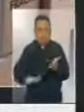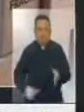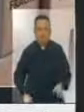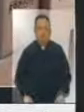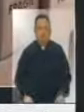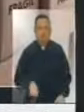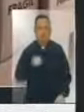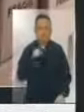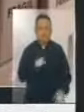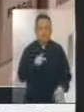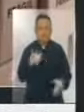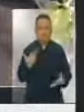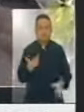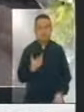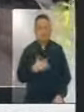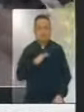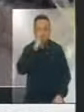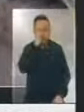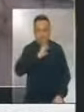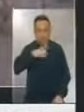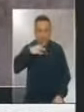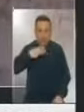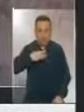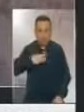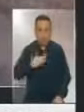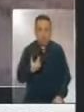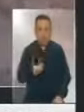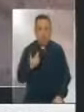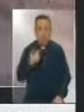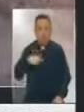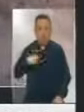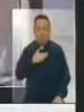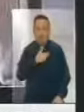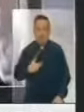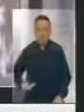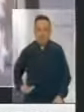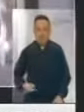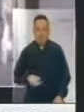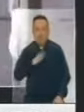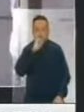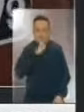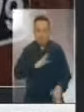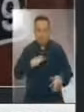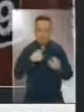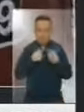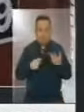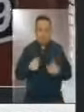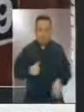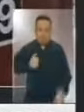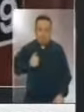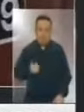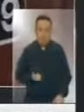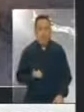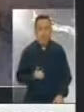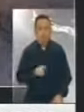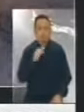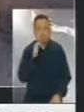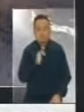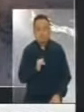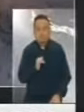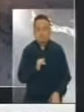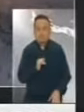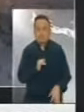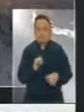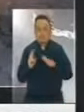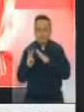gratuitas, las están entregando funcionarios municipales, las están entregando funcionarios del gobierno, las están entregando muchas veces voluntarios, pero siempre se hace